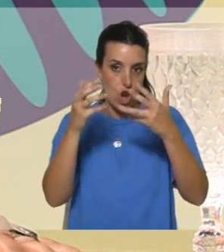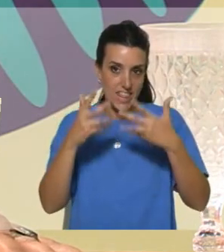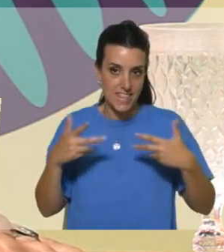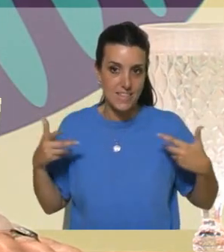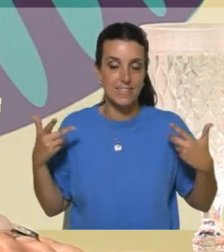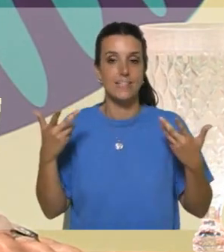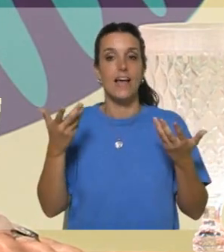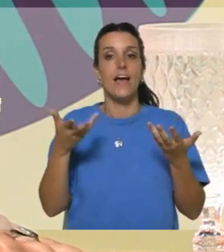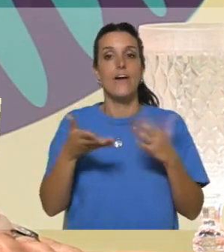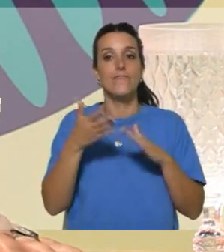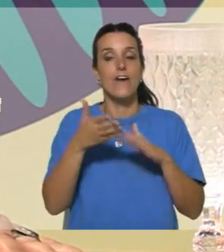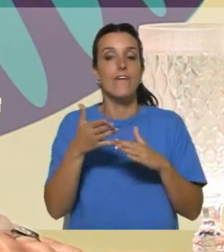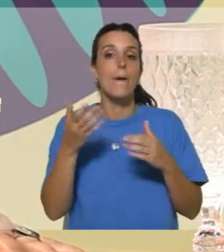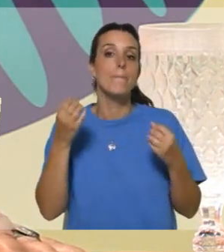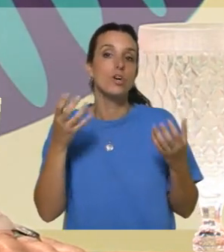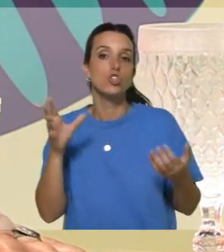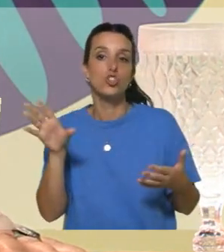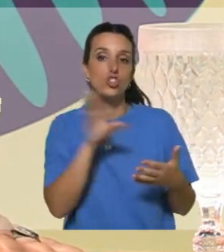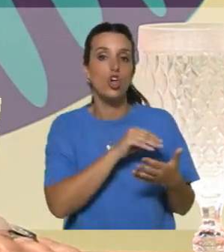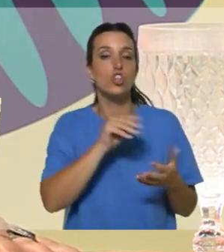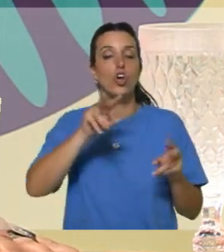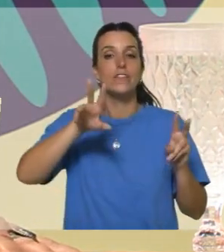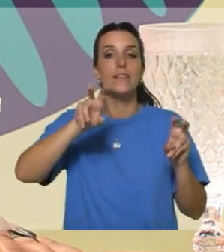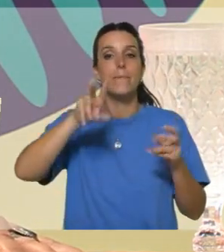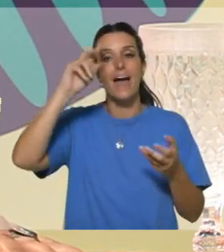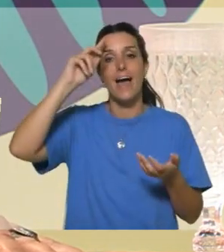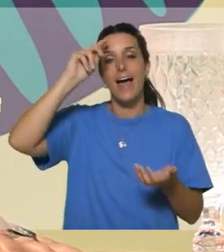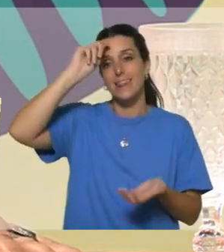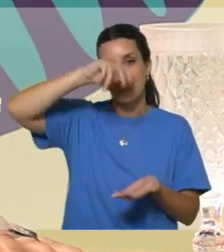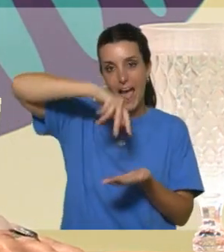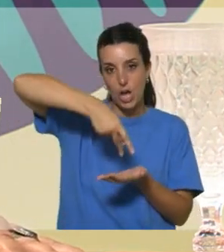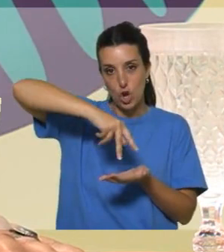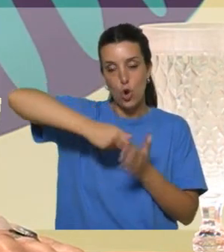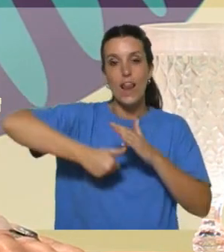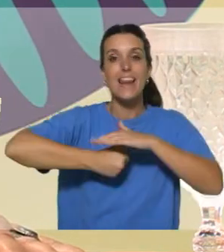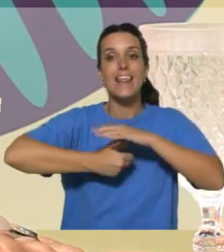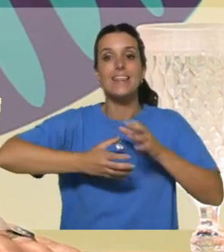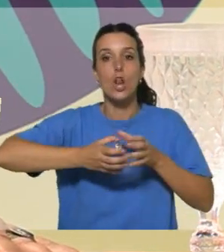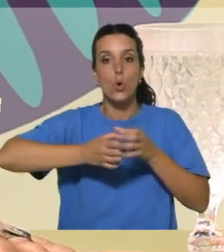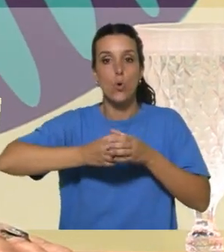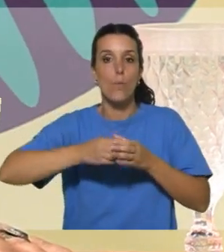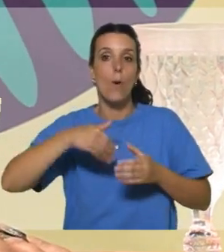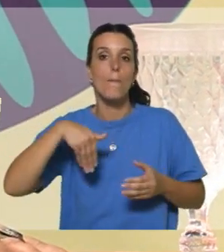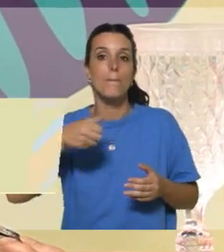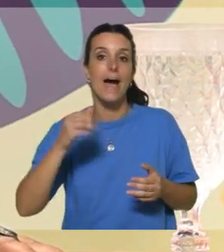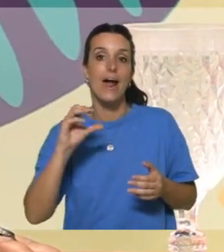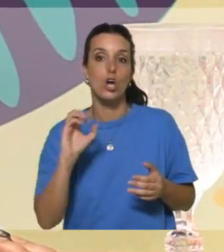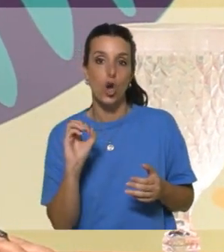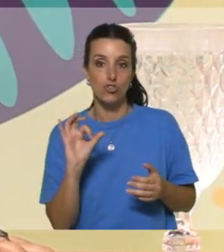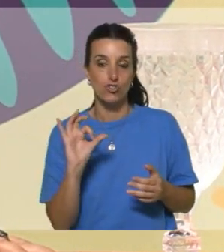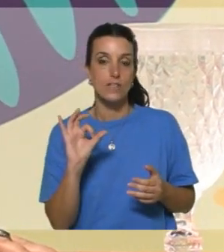que planifica seguir haciendo, Todos por el Tango. Uh-huh. Es un grupo liderado por Marcos Velázquez y se han